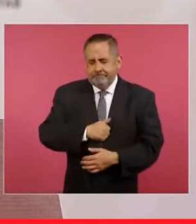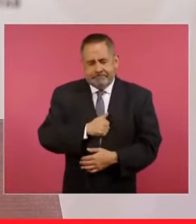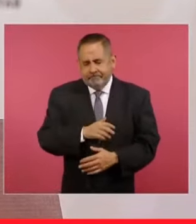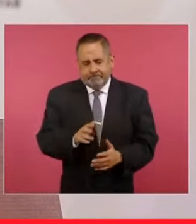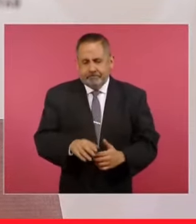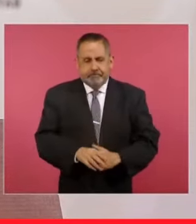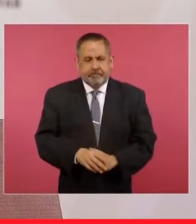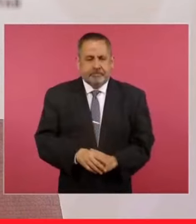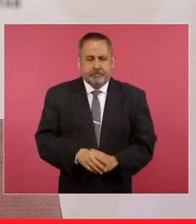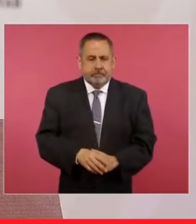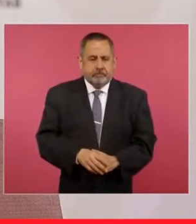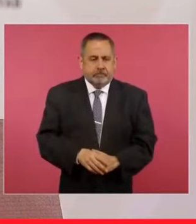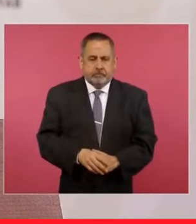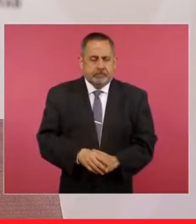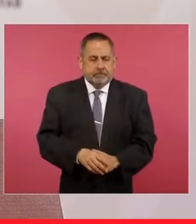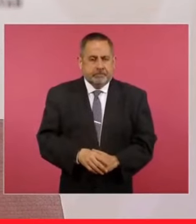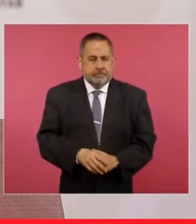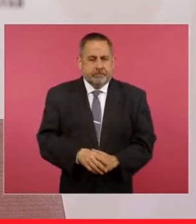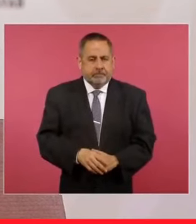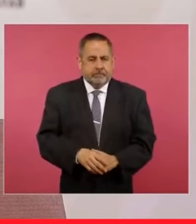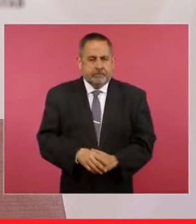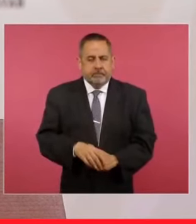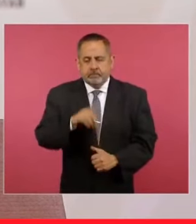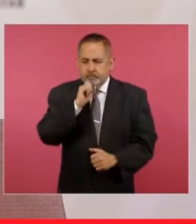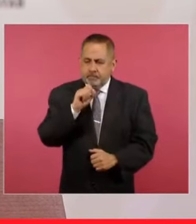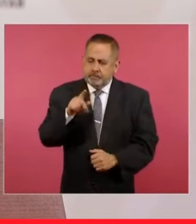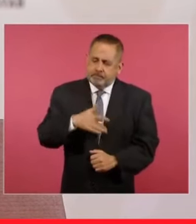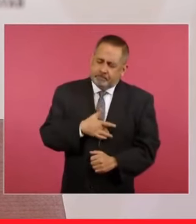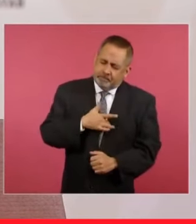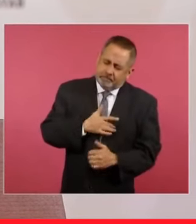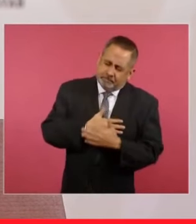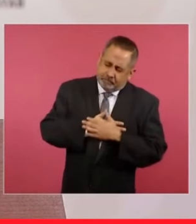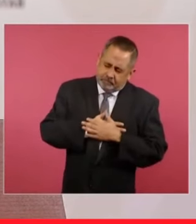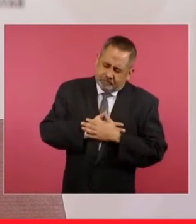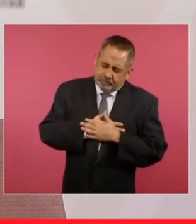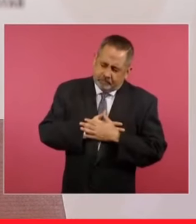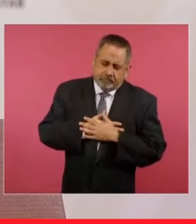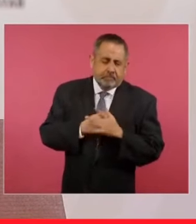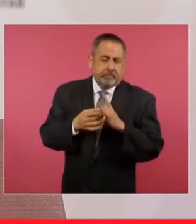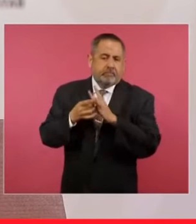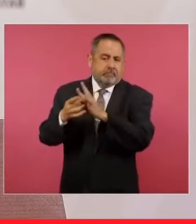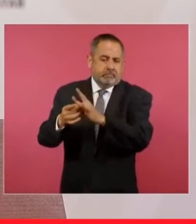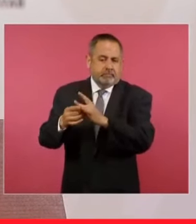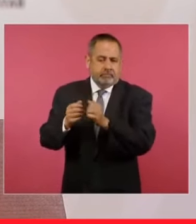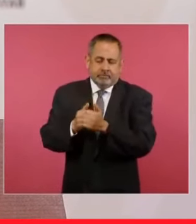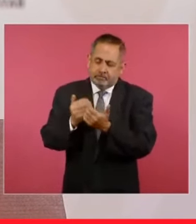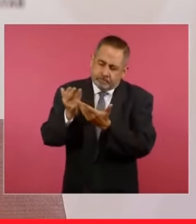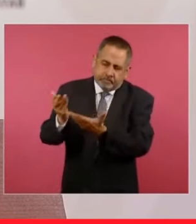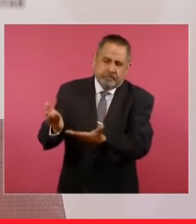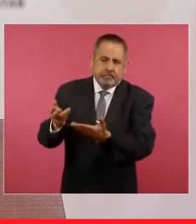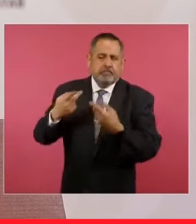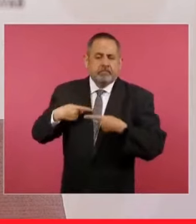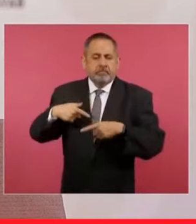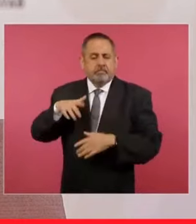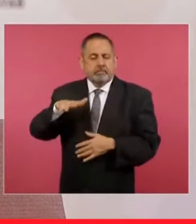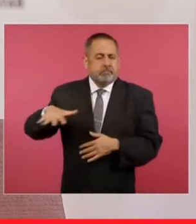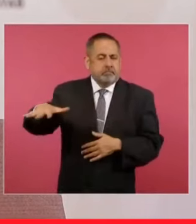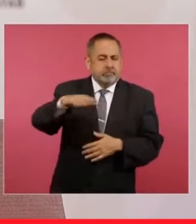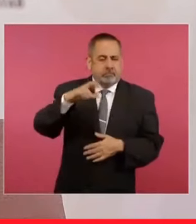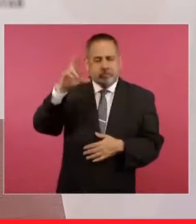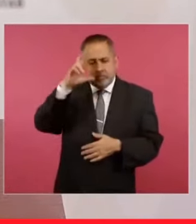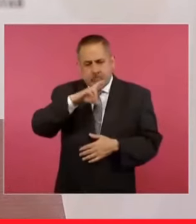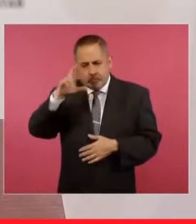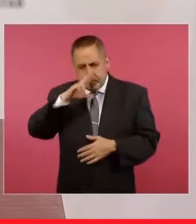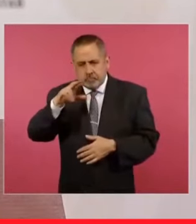también nuestra solidaridad con el pueblo de